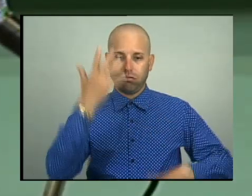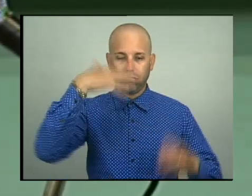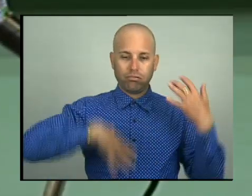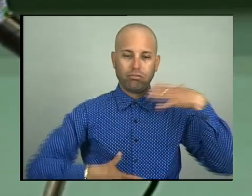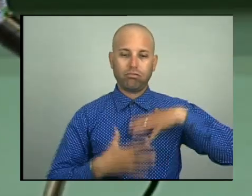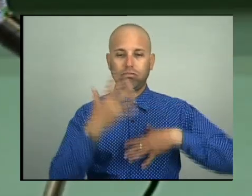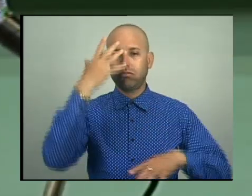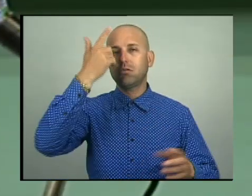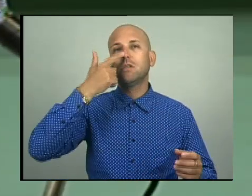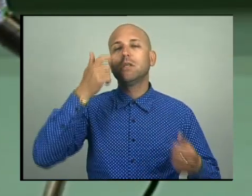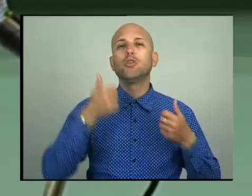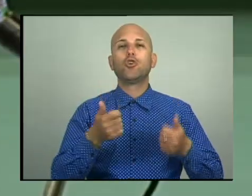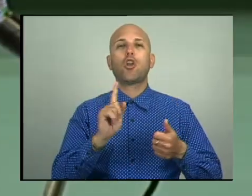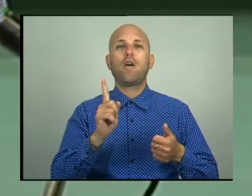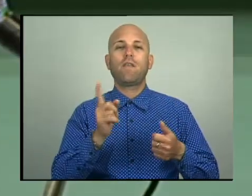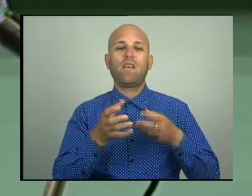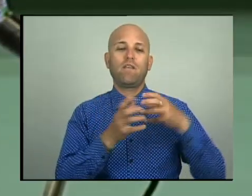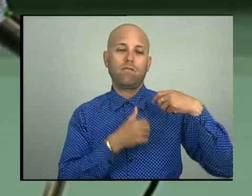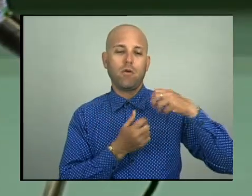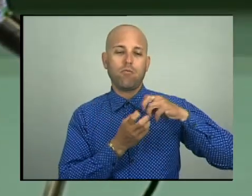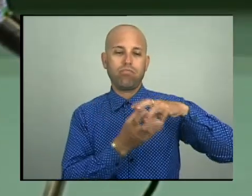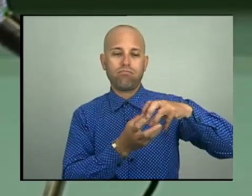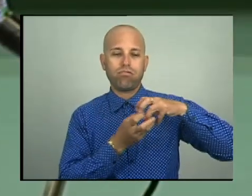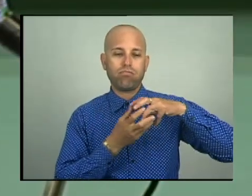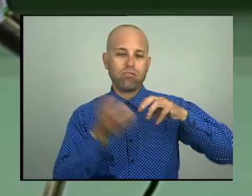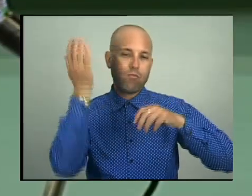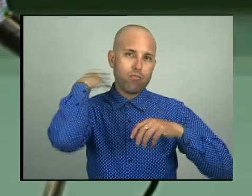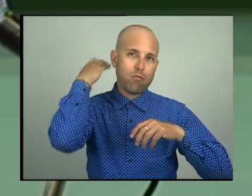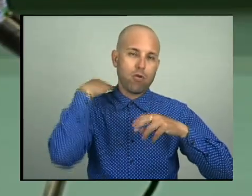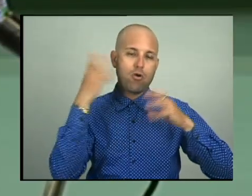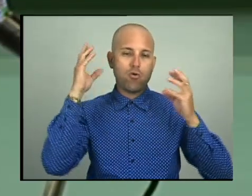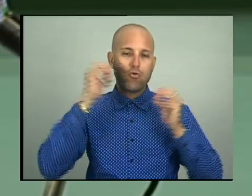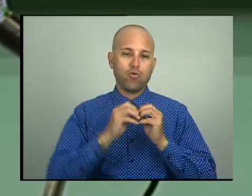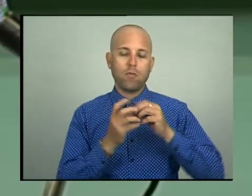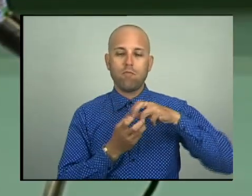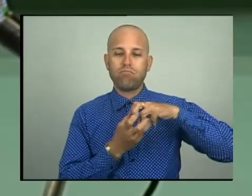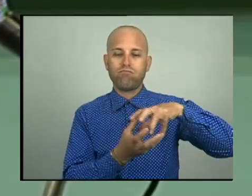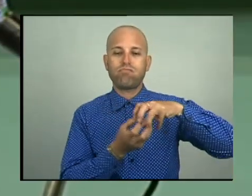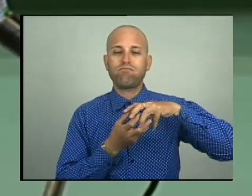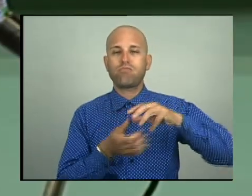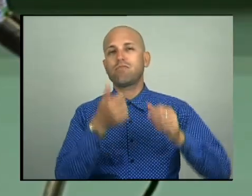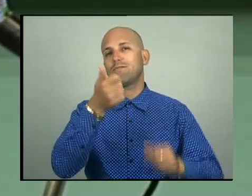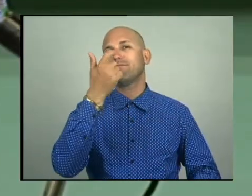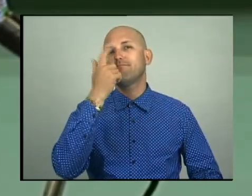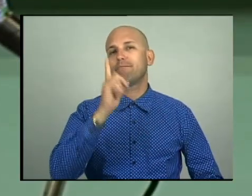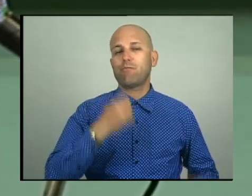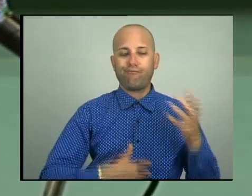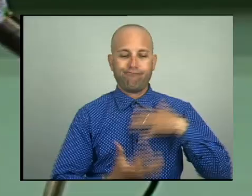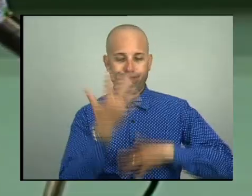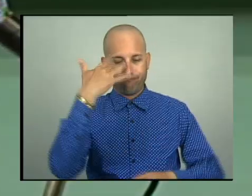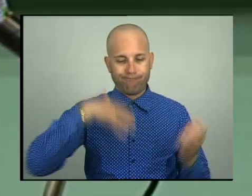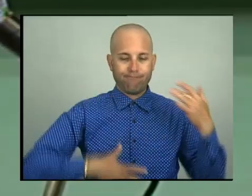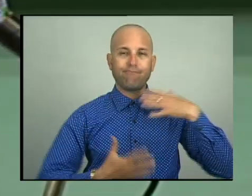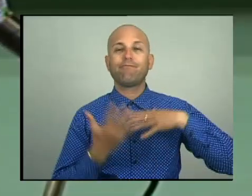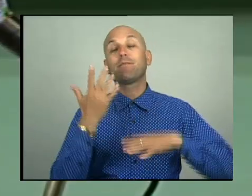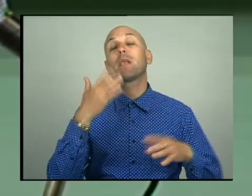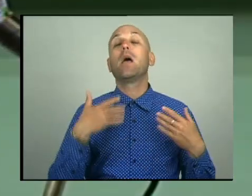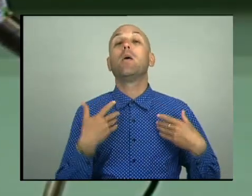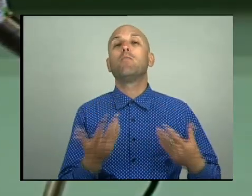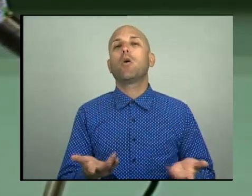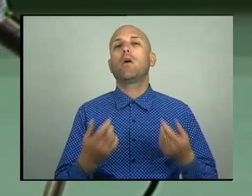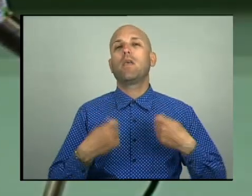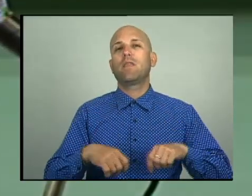un defecto estructural del corazón. Habitualmente el Fallot, el descubrirlo o no, depende mucho de